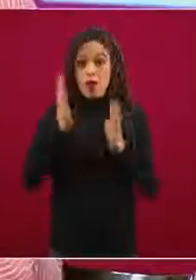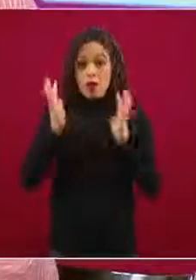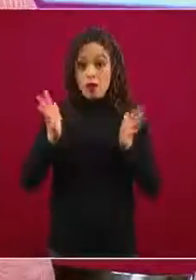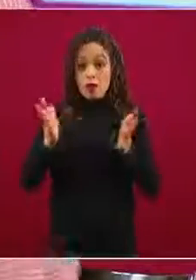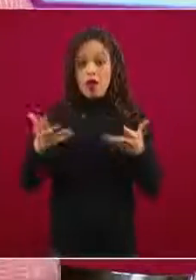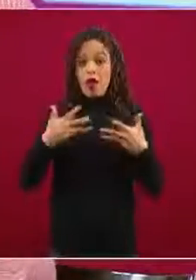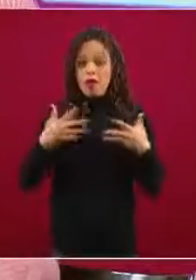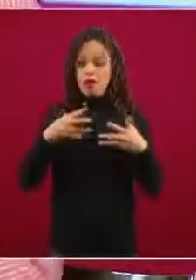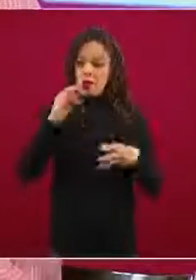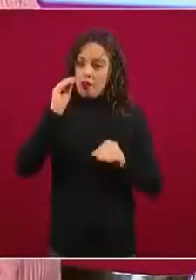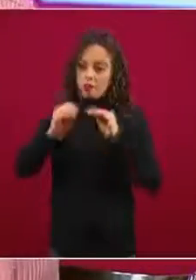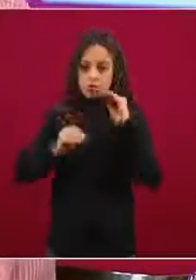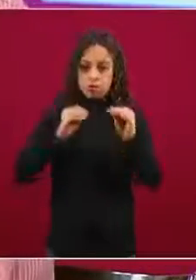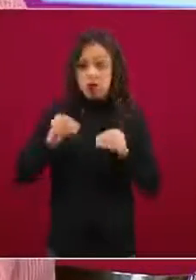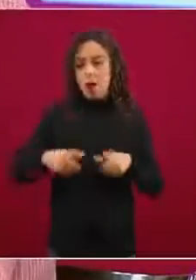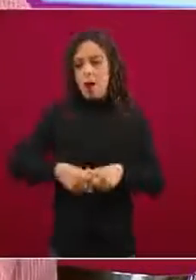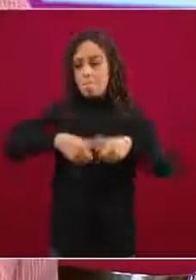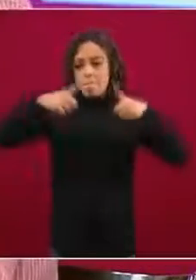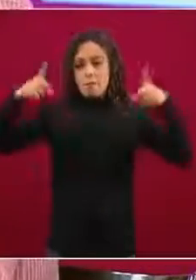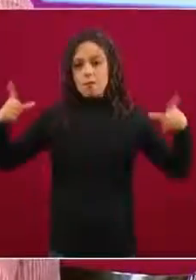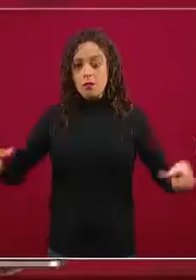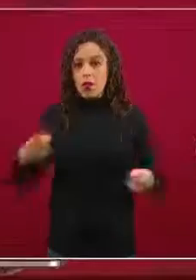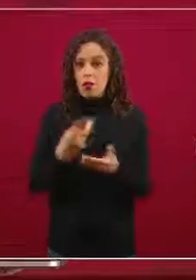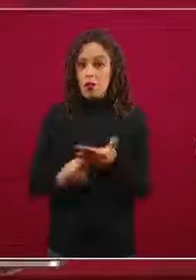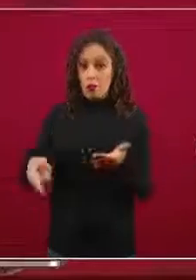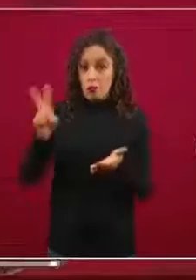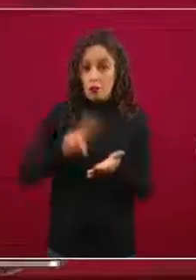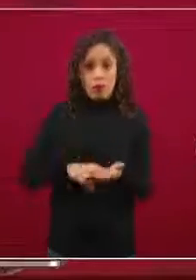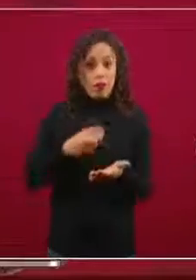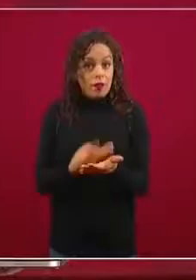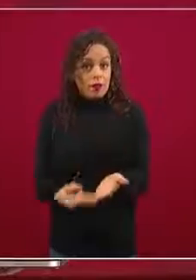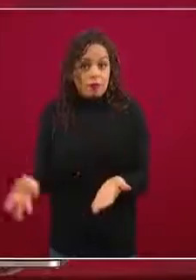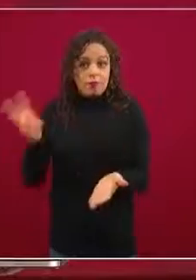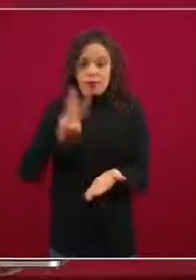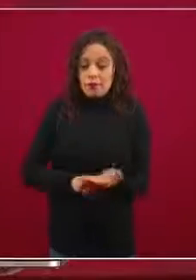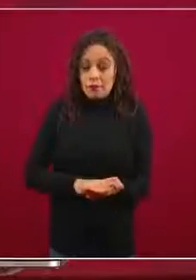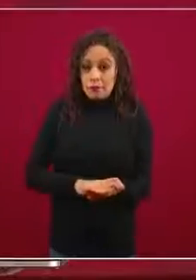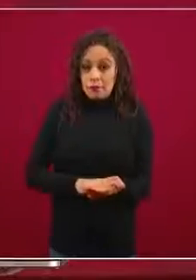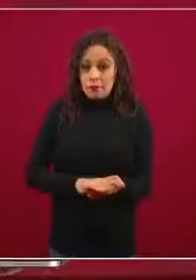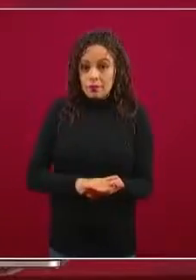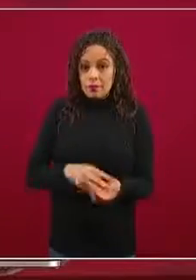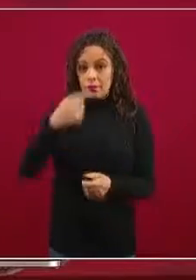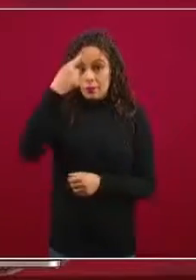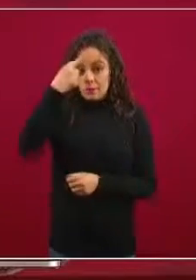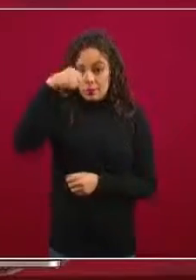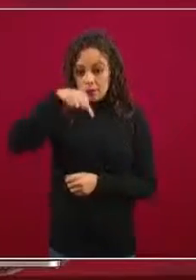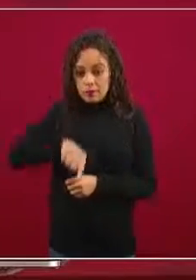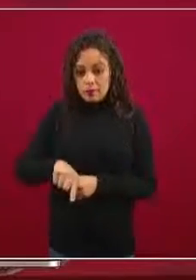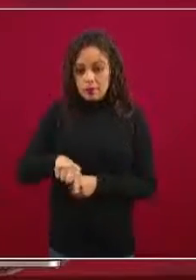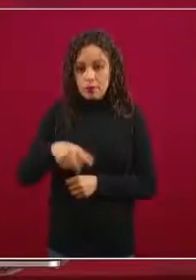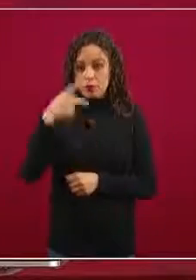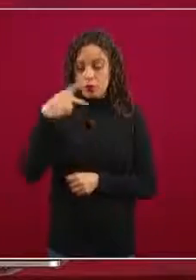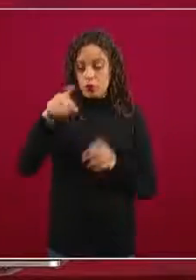prácticamente duplicado o incluso más que duplicado la capacidad instalada del Sistema Nacional de Salud,